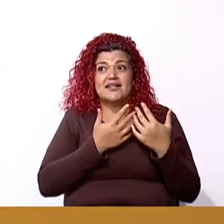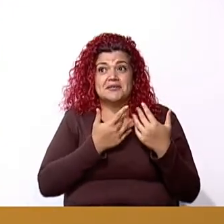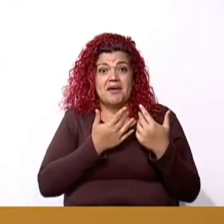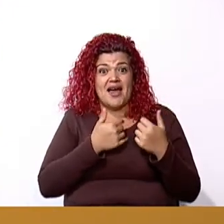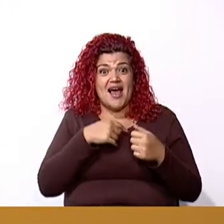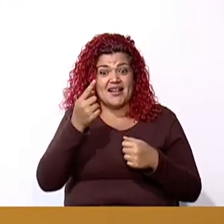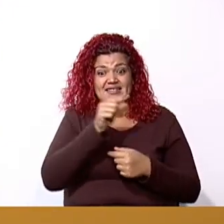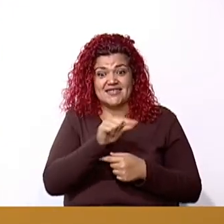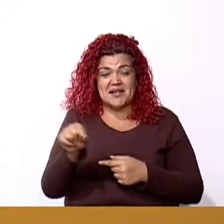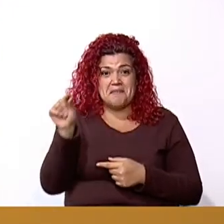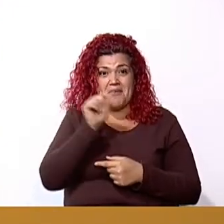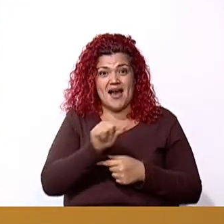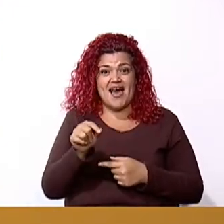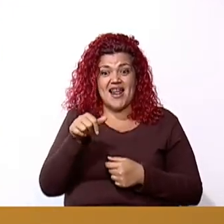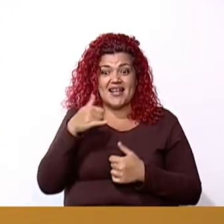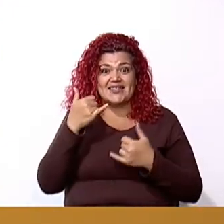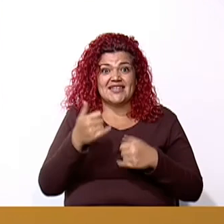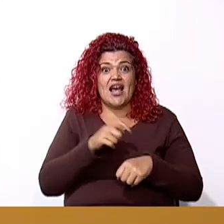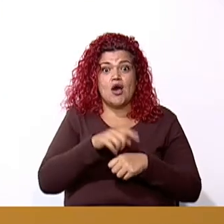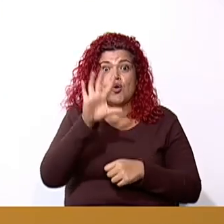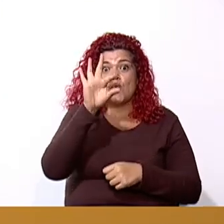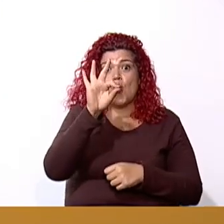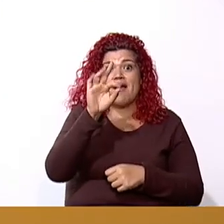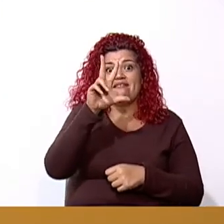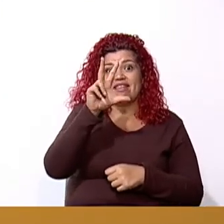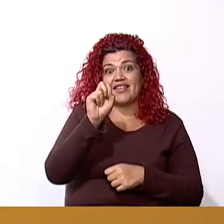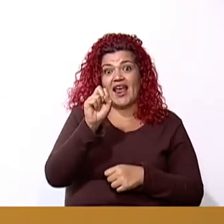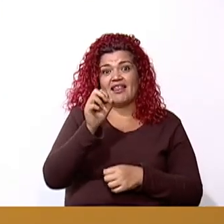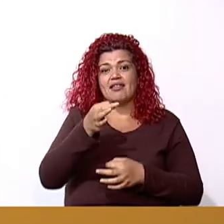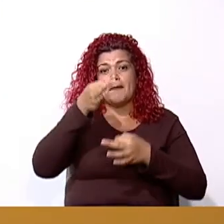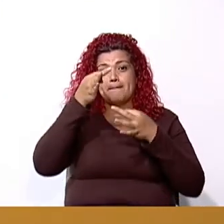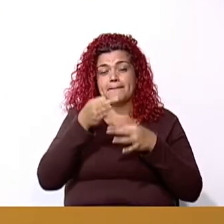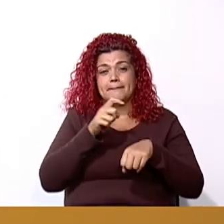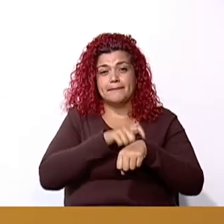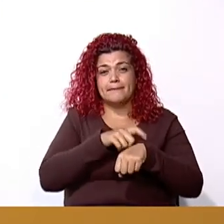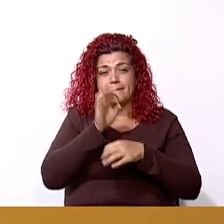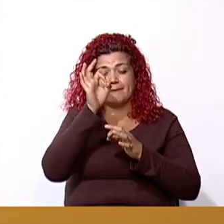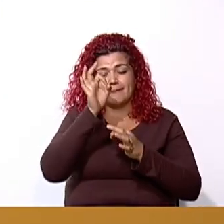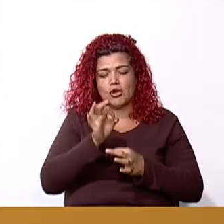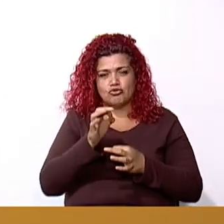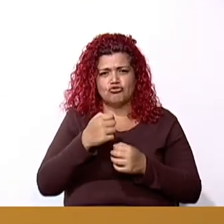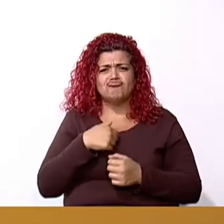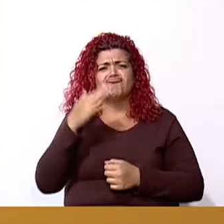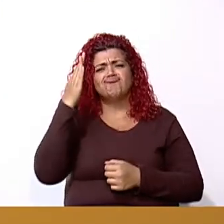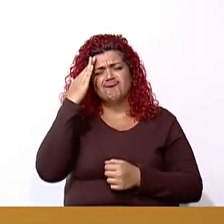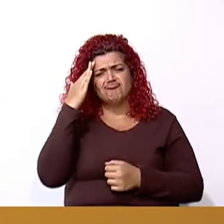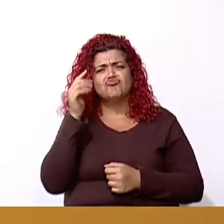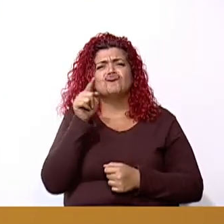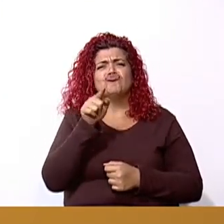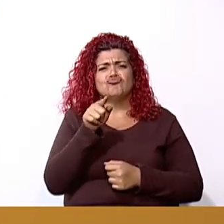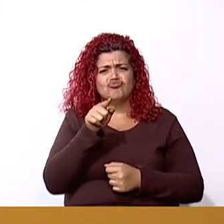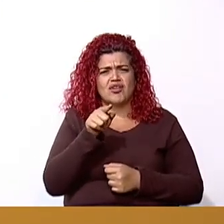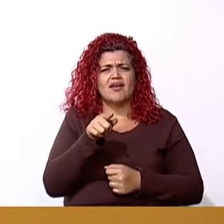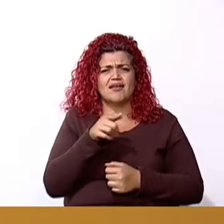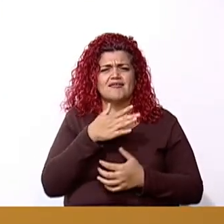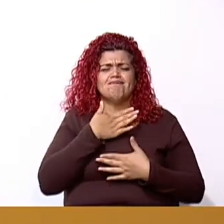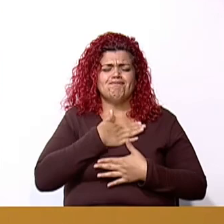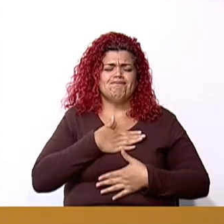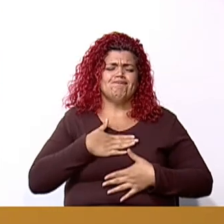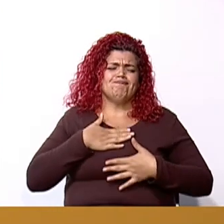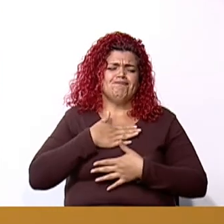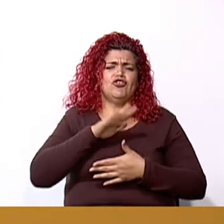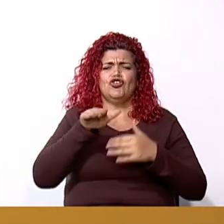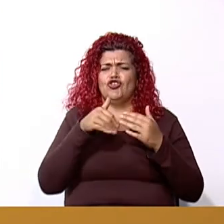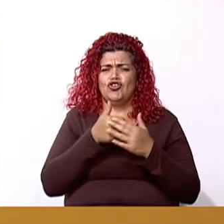cada semana al ser las 9:30 en punto. Y yo sé que ustedes disfrutan toda